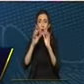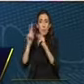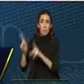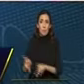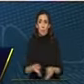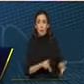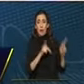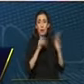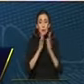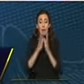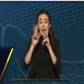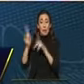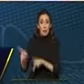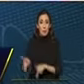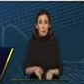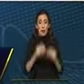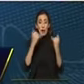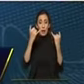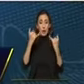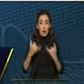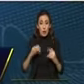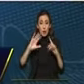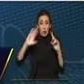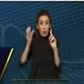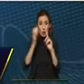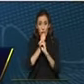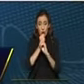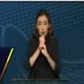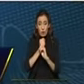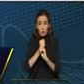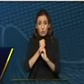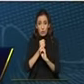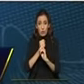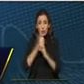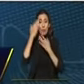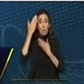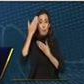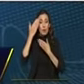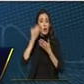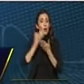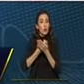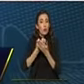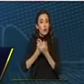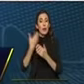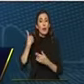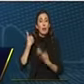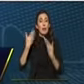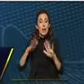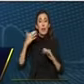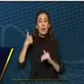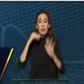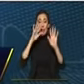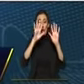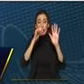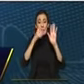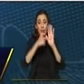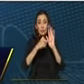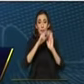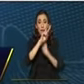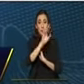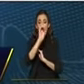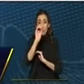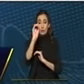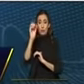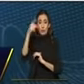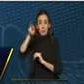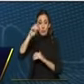prosperidad. El plan de prosperidad, como se denomina nuestra política económica, tiene ya 10.200 millones de